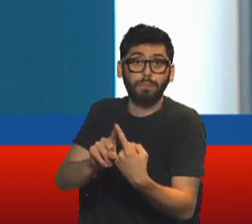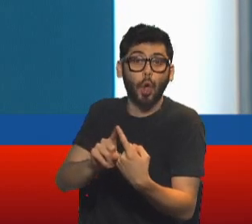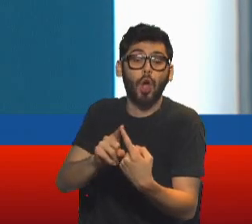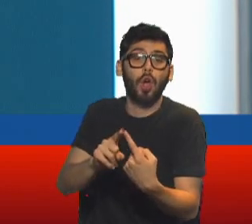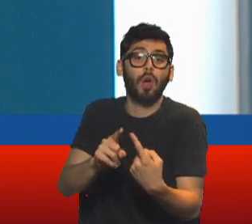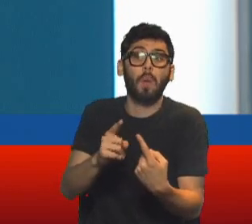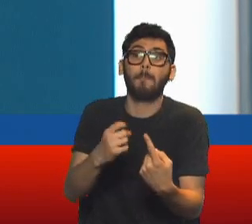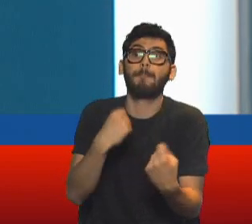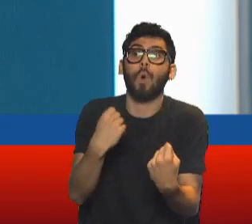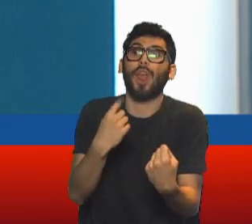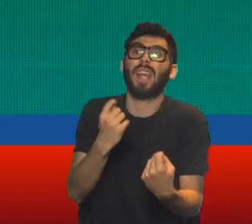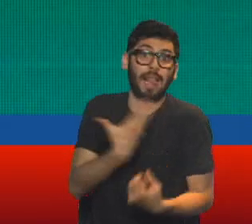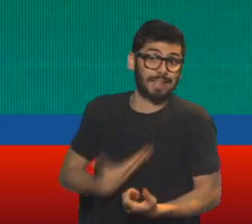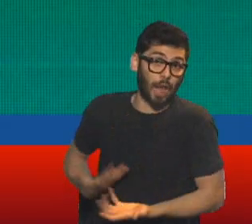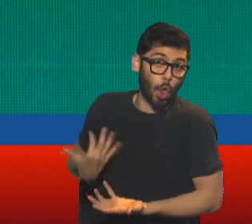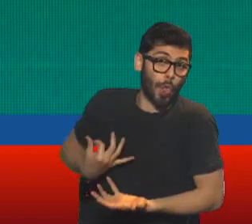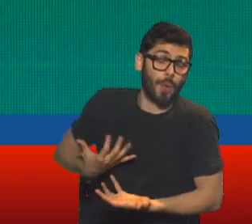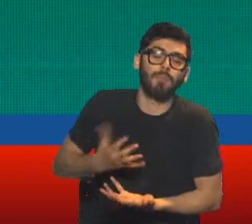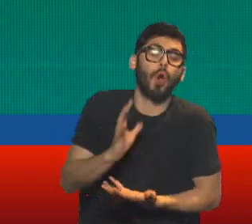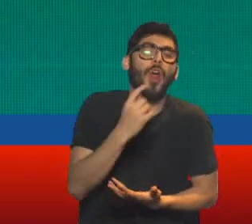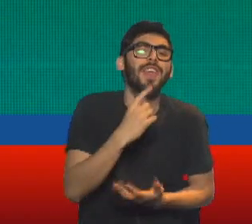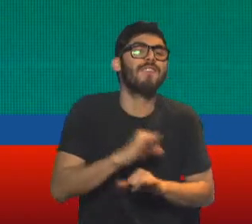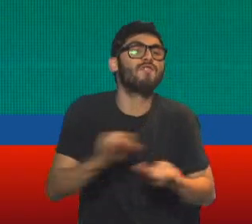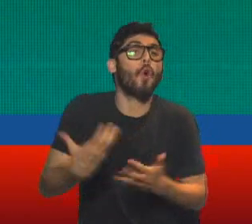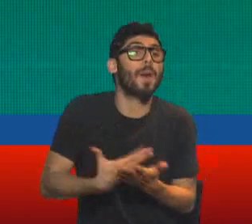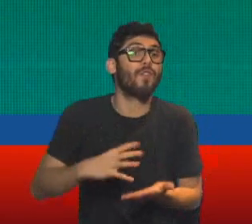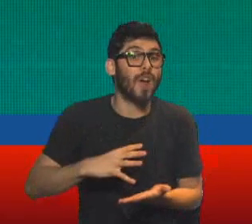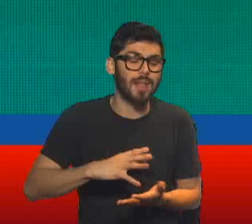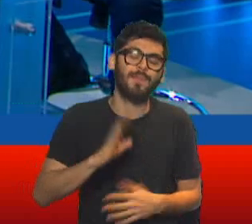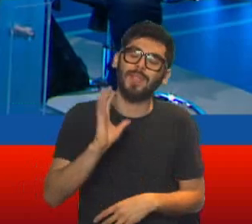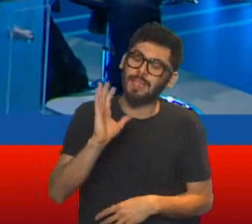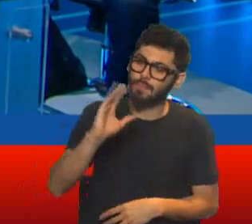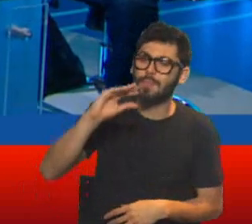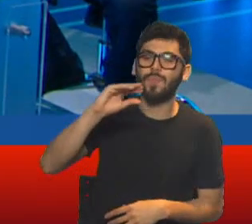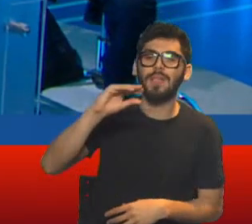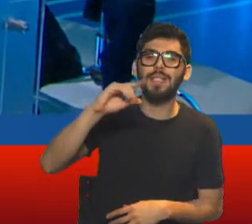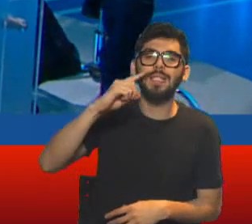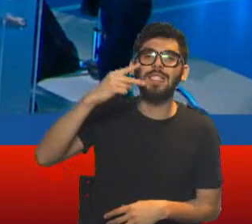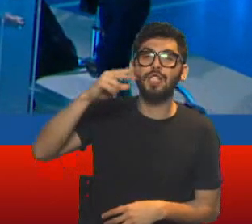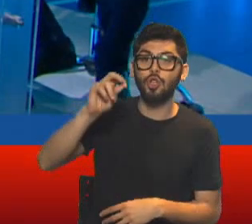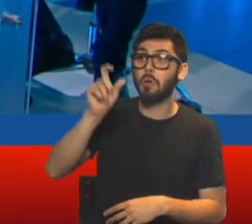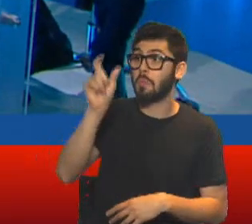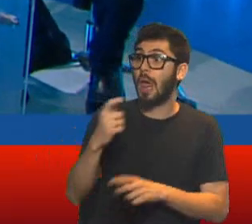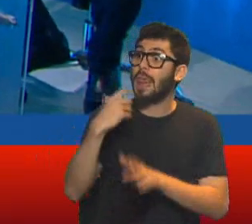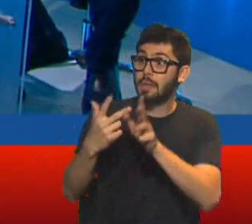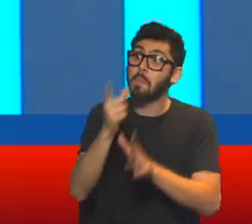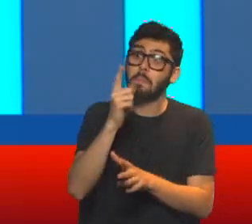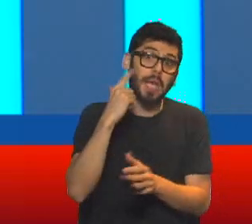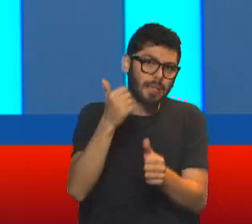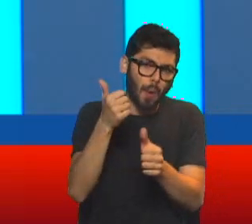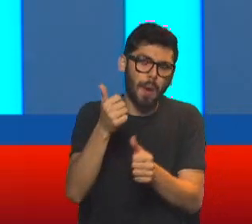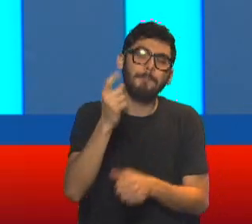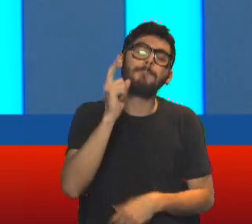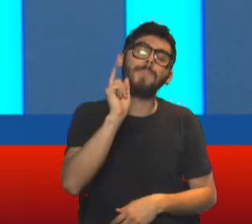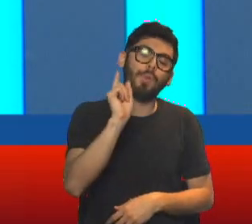sin información, dice también. No tenemos información, eso es preocupante. El chino, que me parece bárbaro muchas cosas que dice, pero también